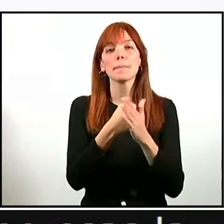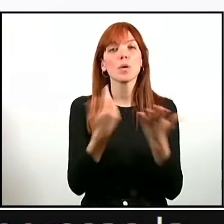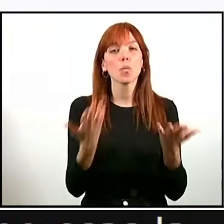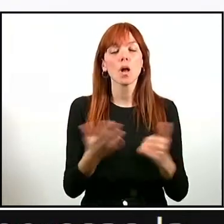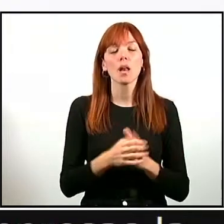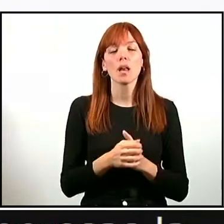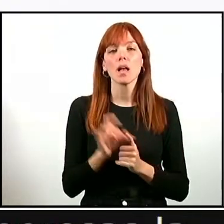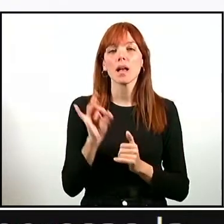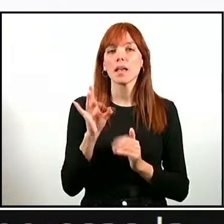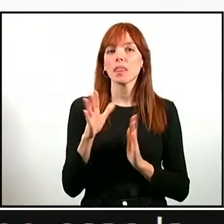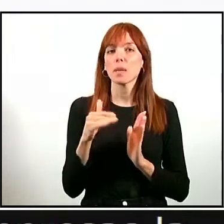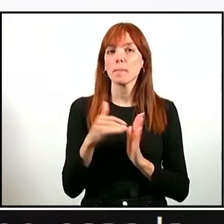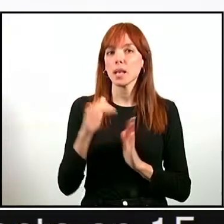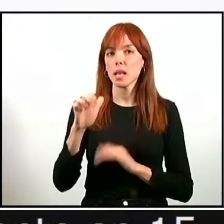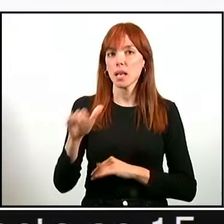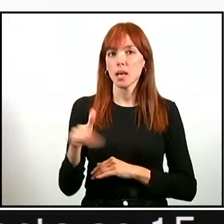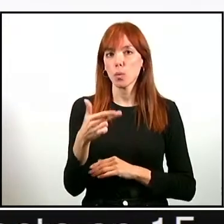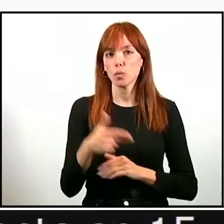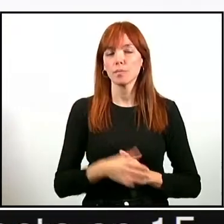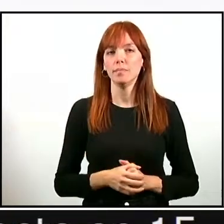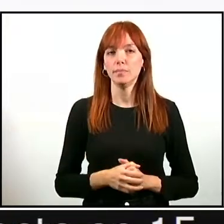15.000 euros.